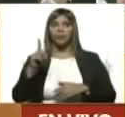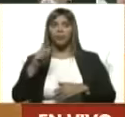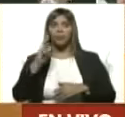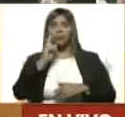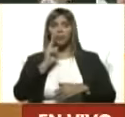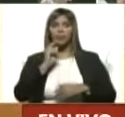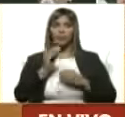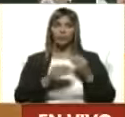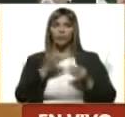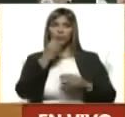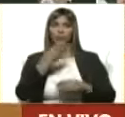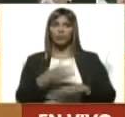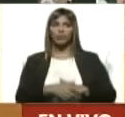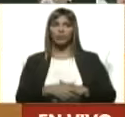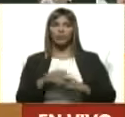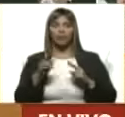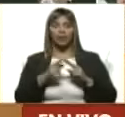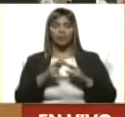hizo una muy buena.